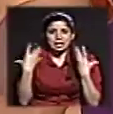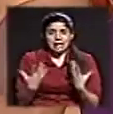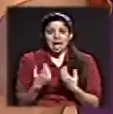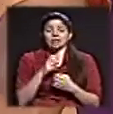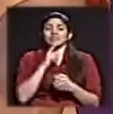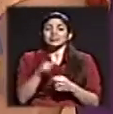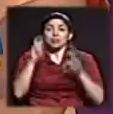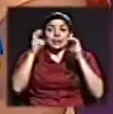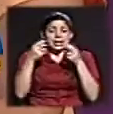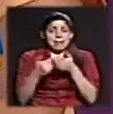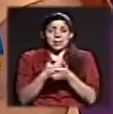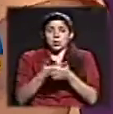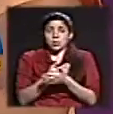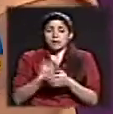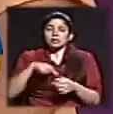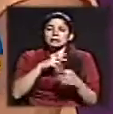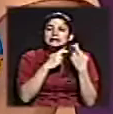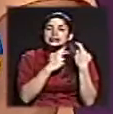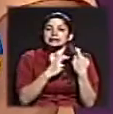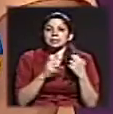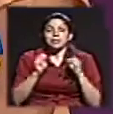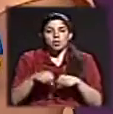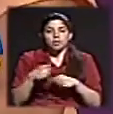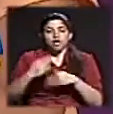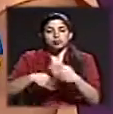realmente un tema nuevo y esperamos seguir